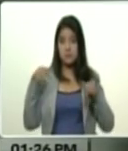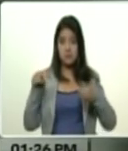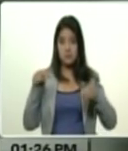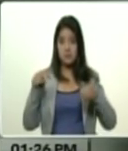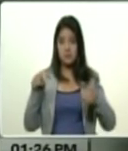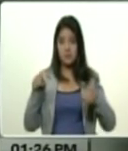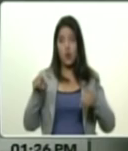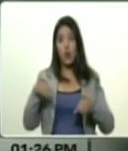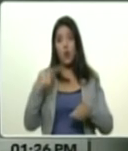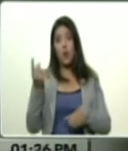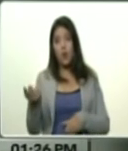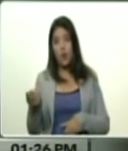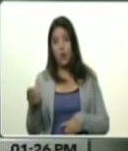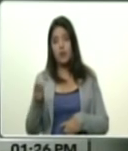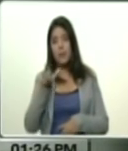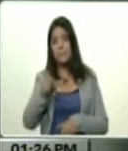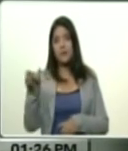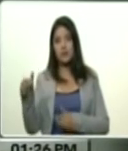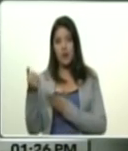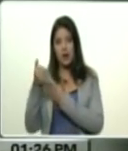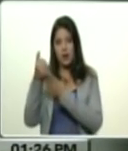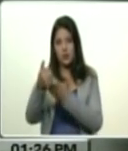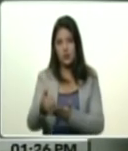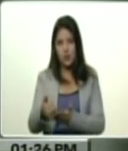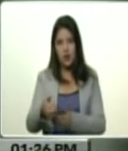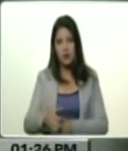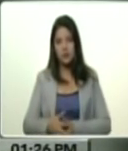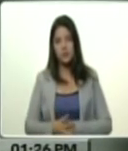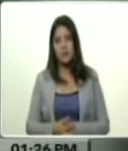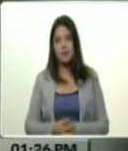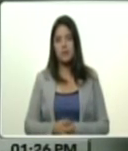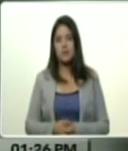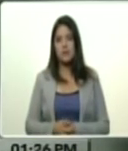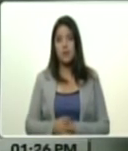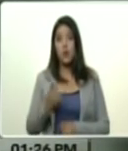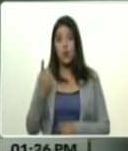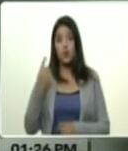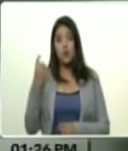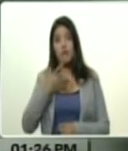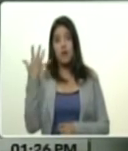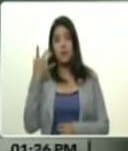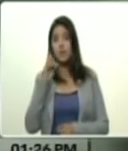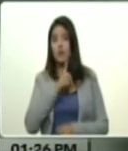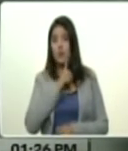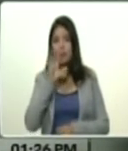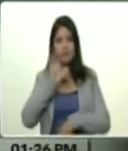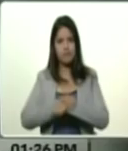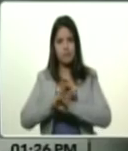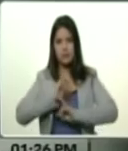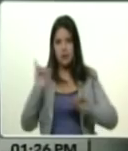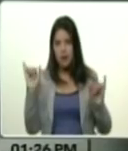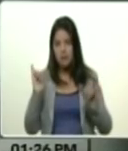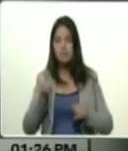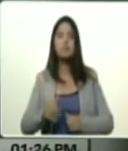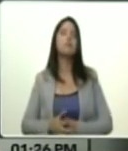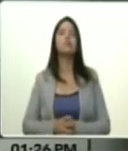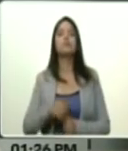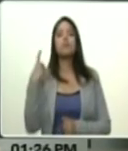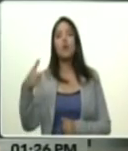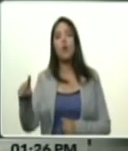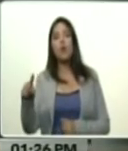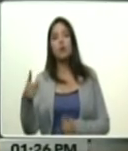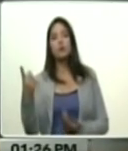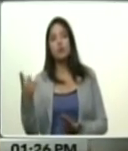dos cooperadores necesarios del sitio, uno conocido como El Oriente, detenido, uno conocido